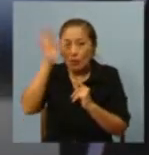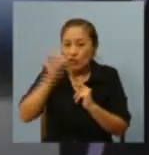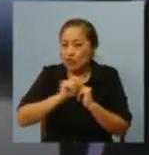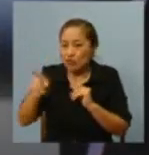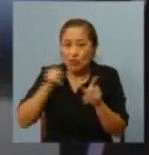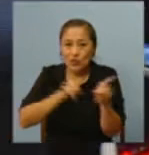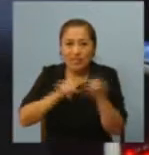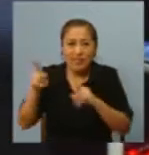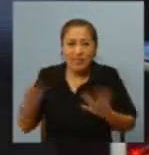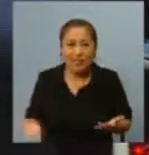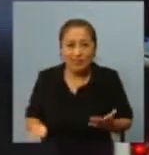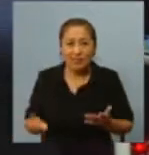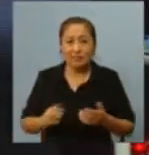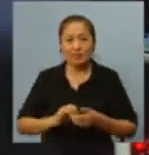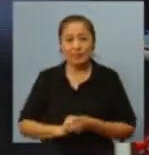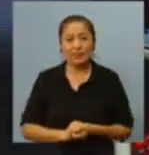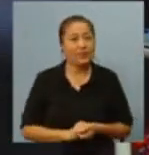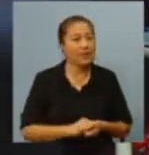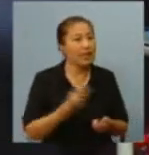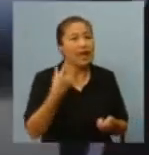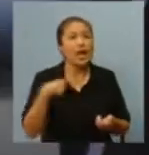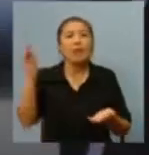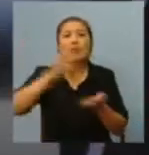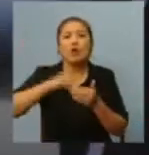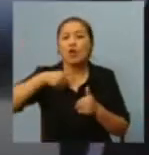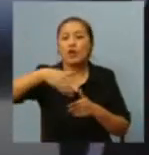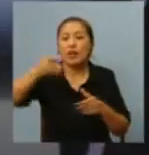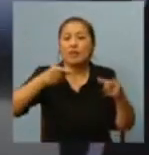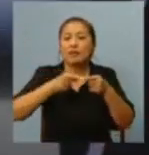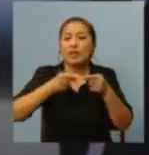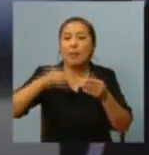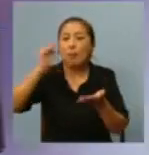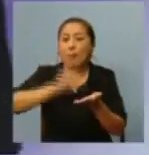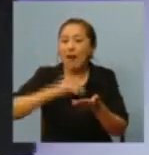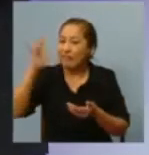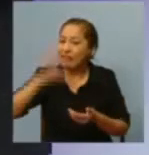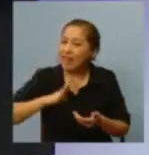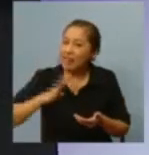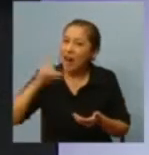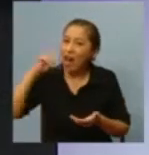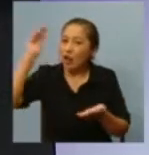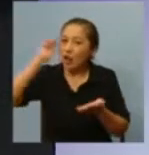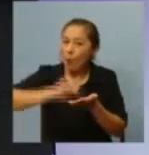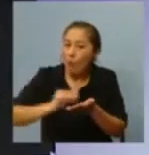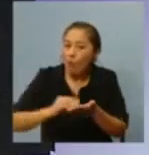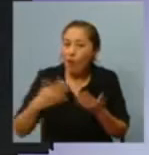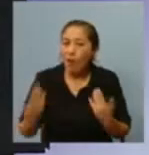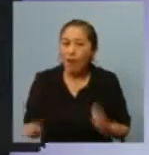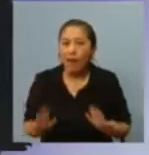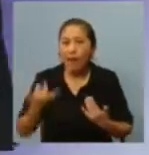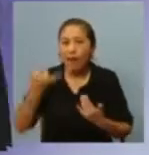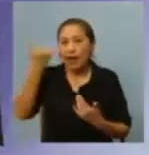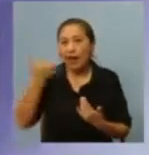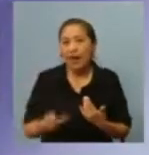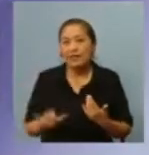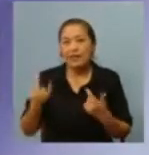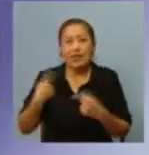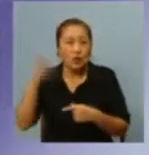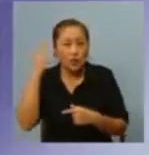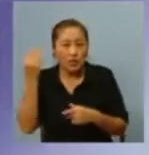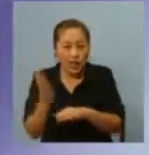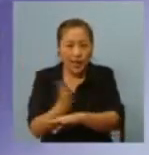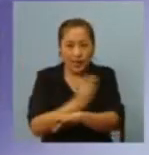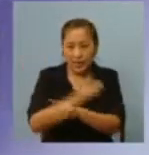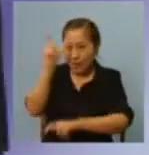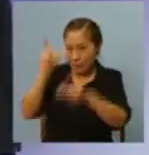una de las cosas que le preguntamos. ¿Qué van a agregar en el próximo programa? ¿Crees que le faltó algún condimento? Algo escuché también